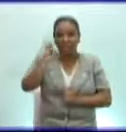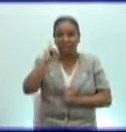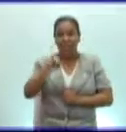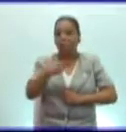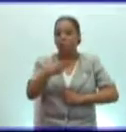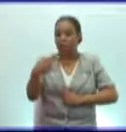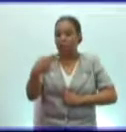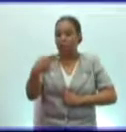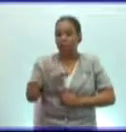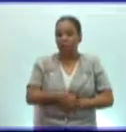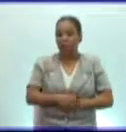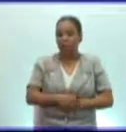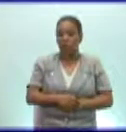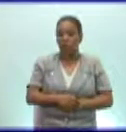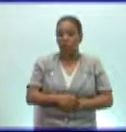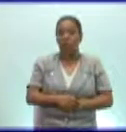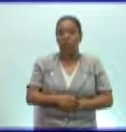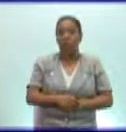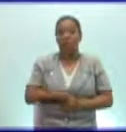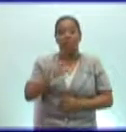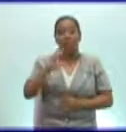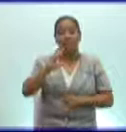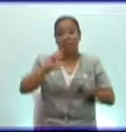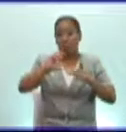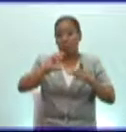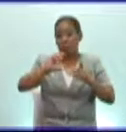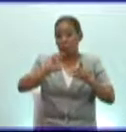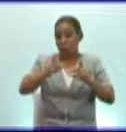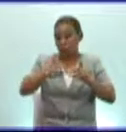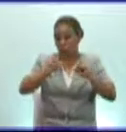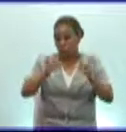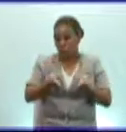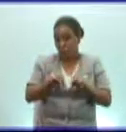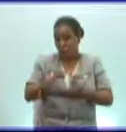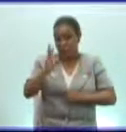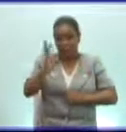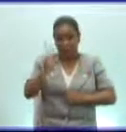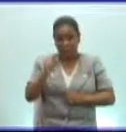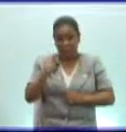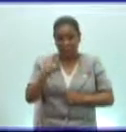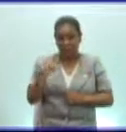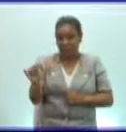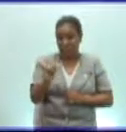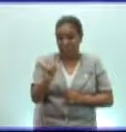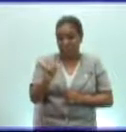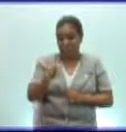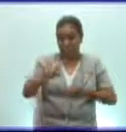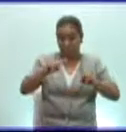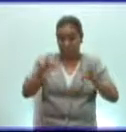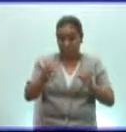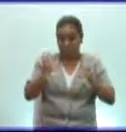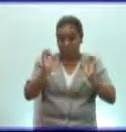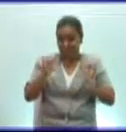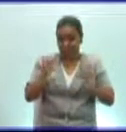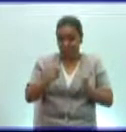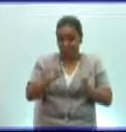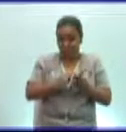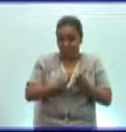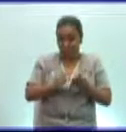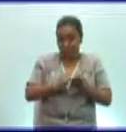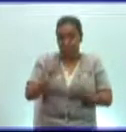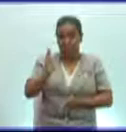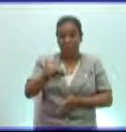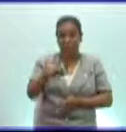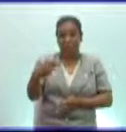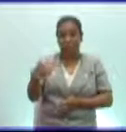Y la expresión matemática para su cálculo es pH menos logaritmo, por supuesto base 10, de la concentración de ion hidrógeno.